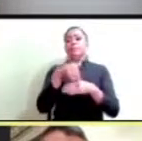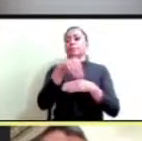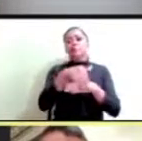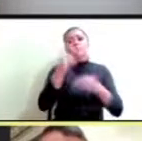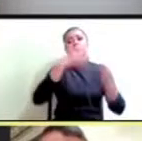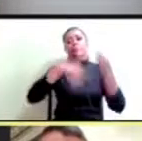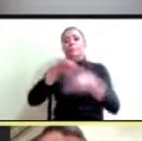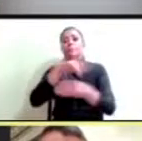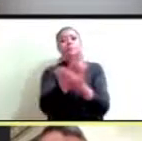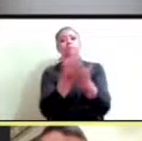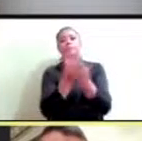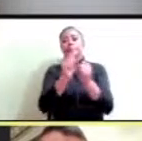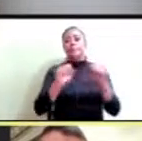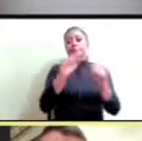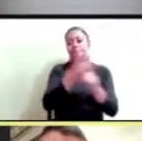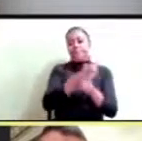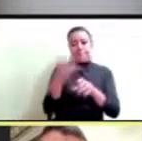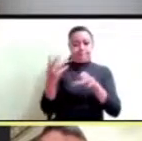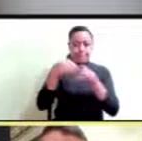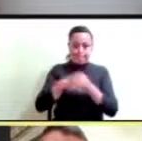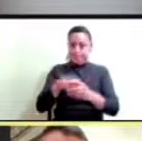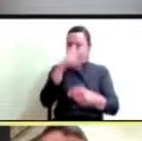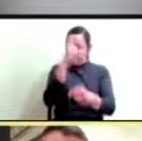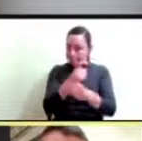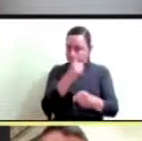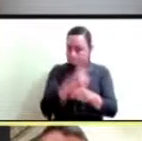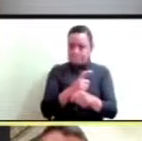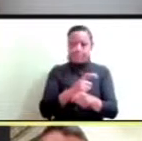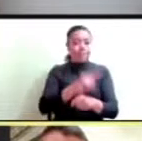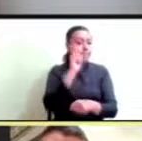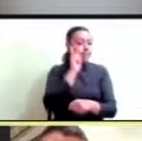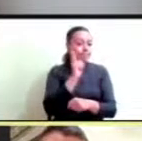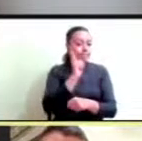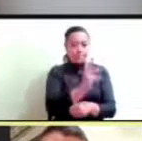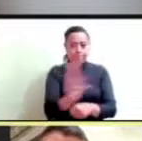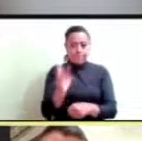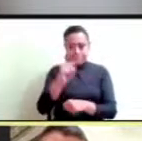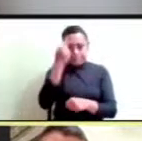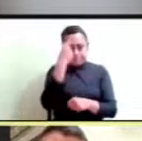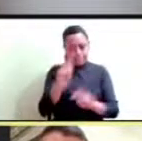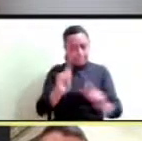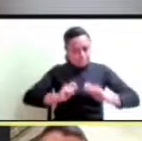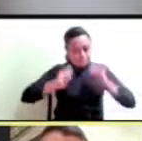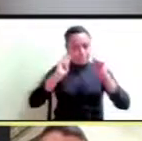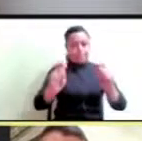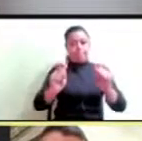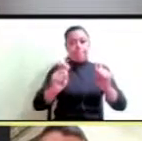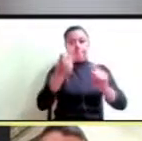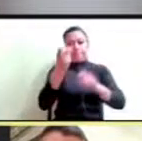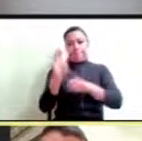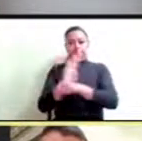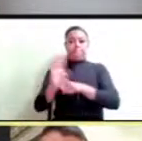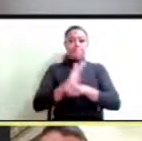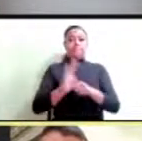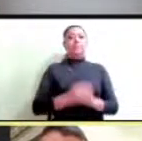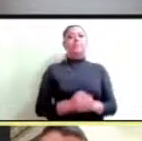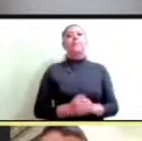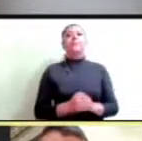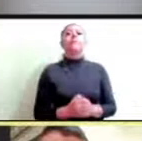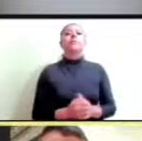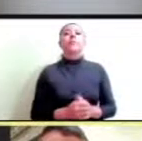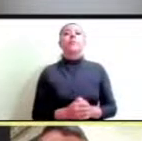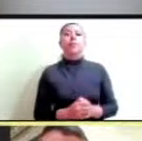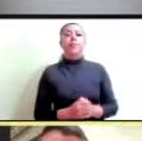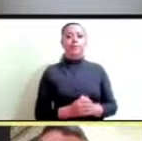sociales consideren de forma prioritaria a las mujeres para que se asignen estos beneficios. Pues